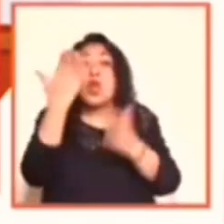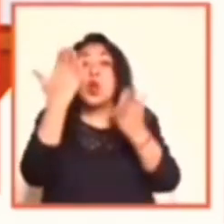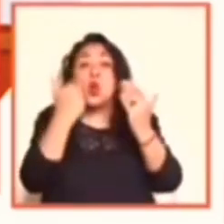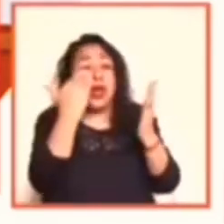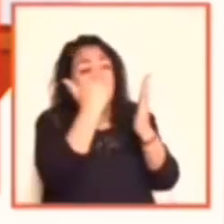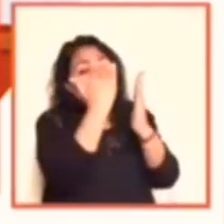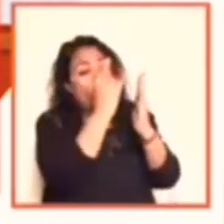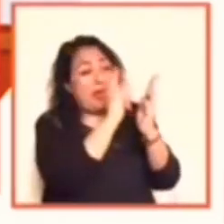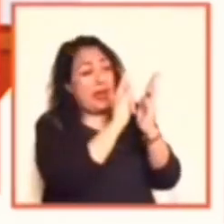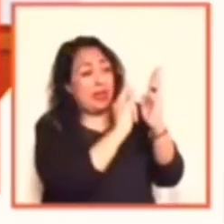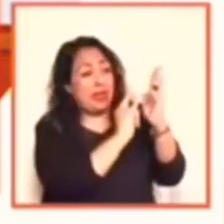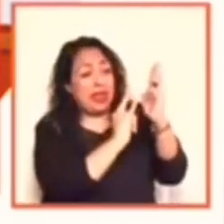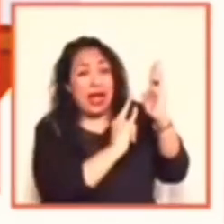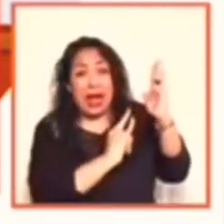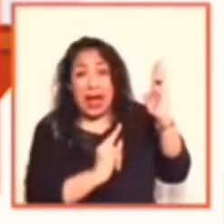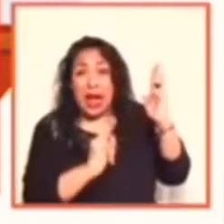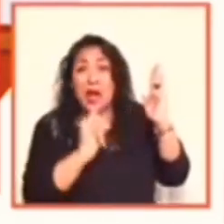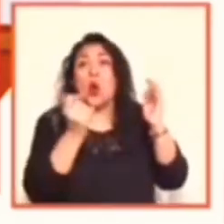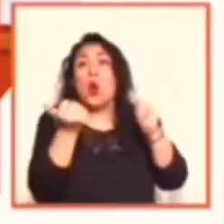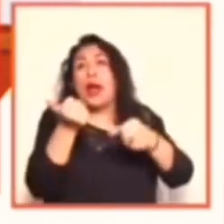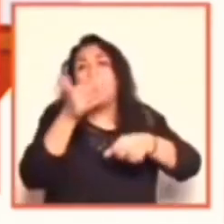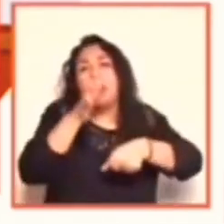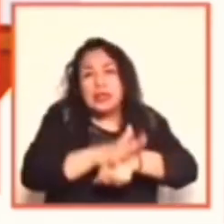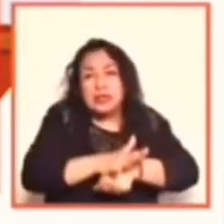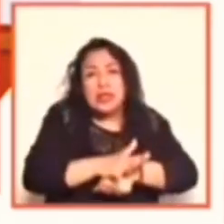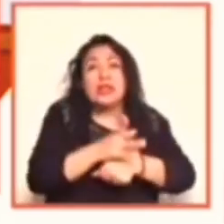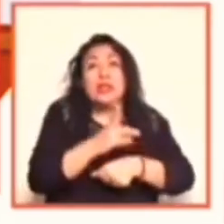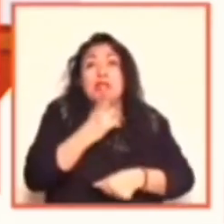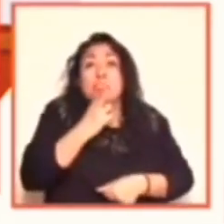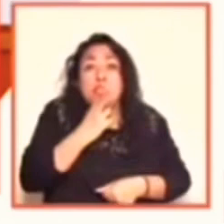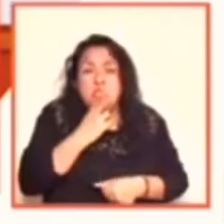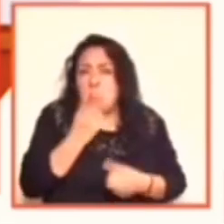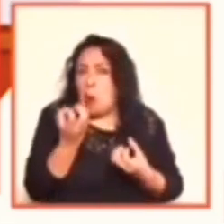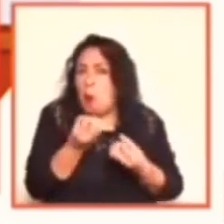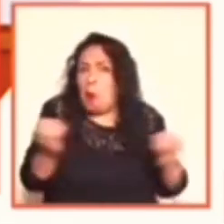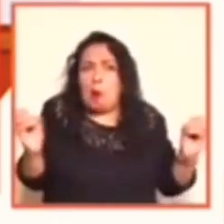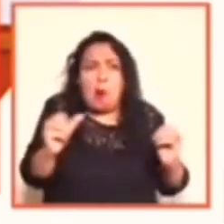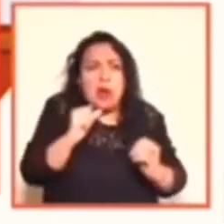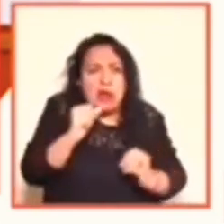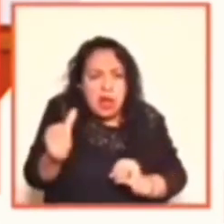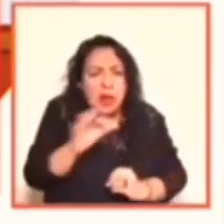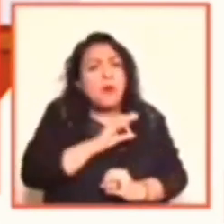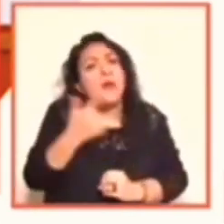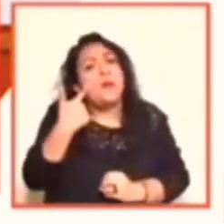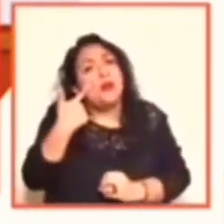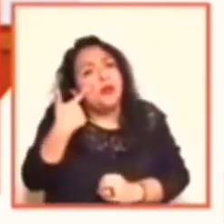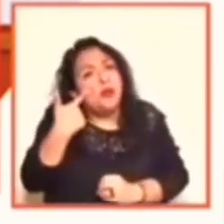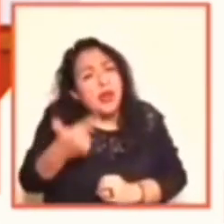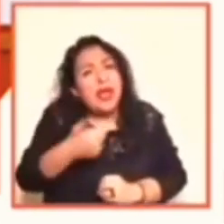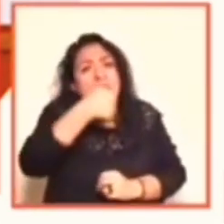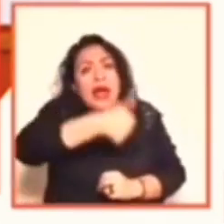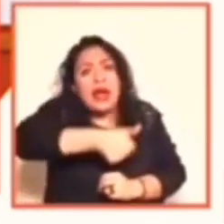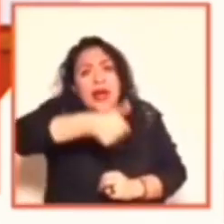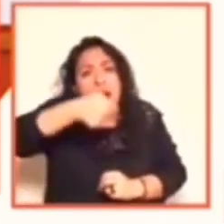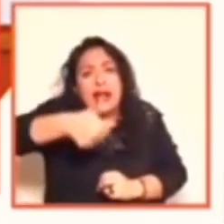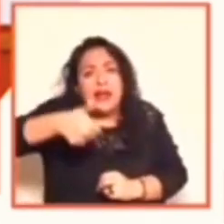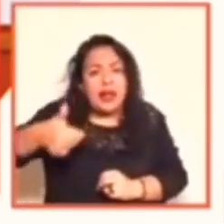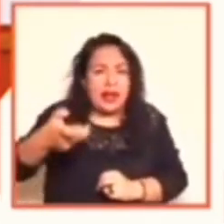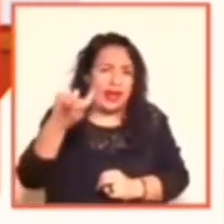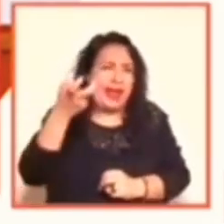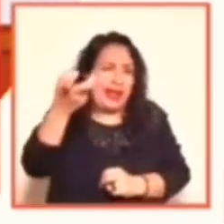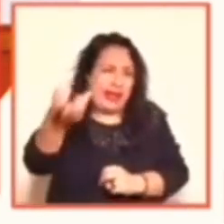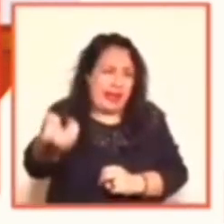ni siquiera un catálogo administrativo útil, donde se pudiera dar seguimiento a cada uno de esos, de ese